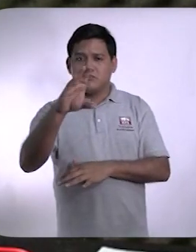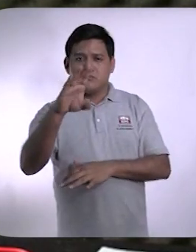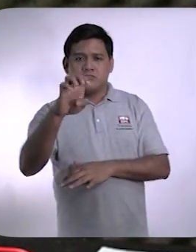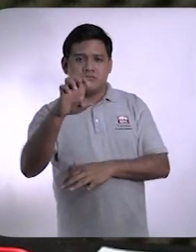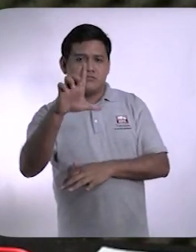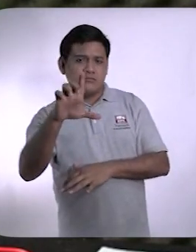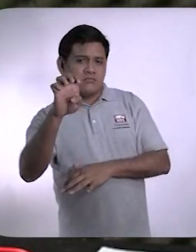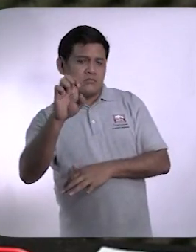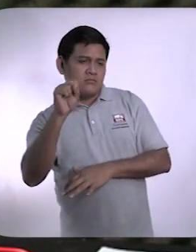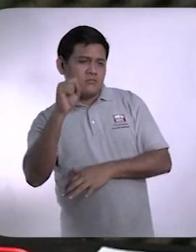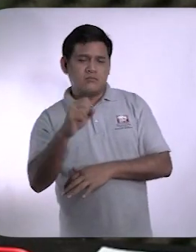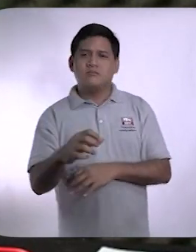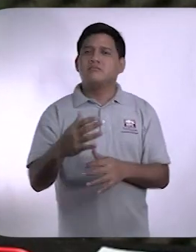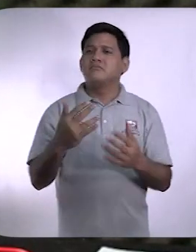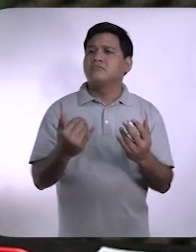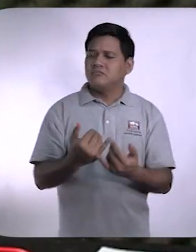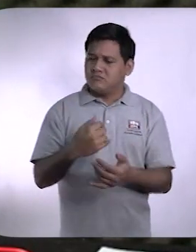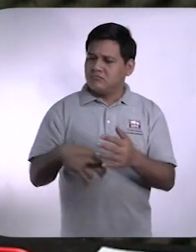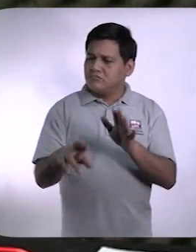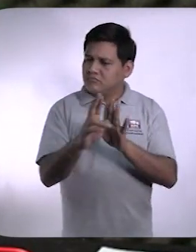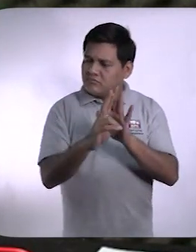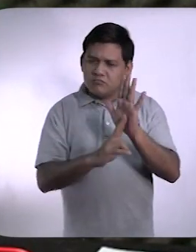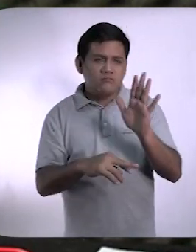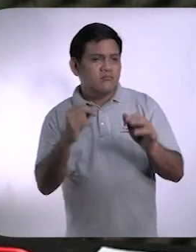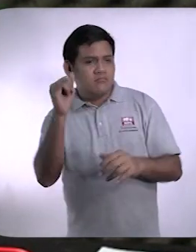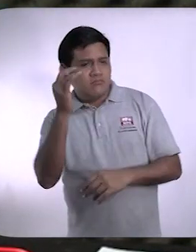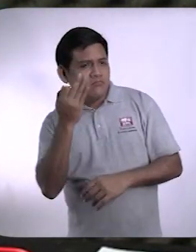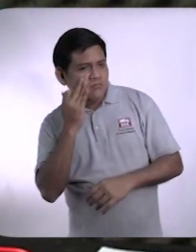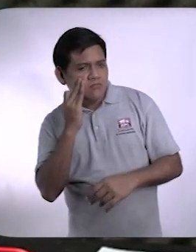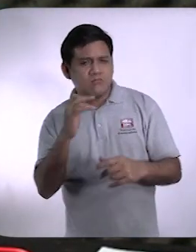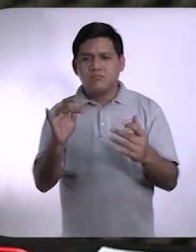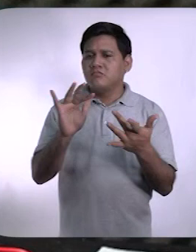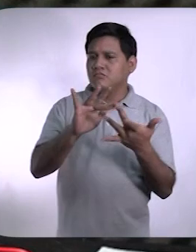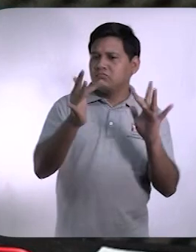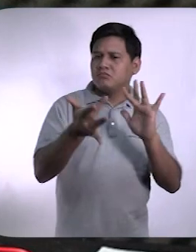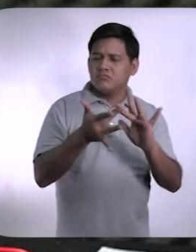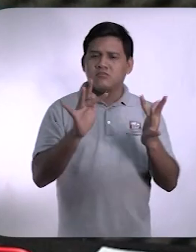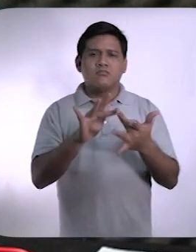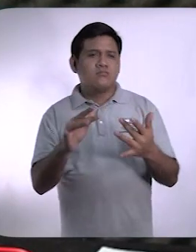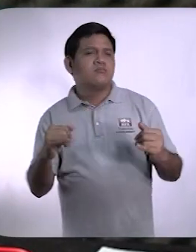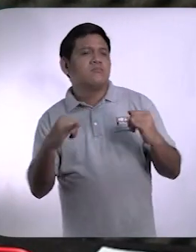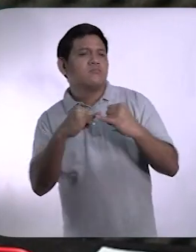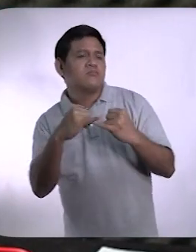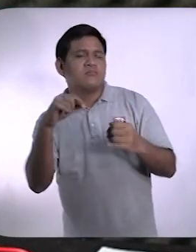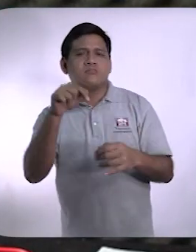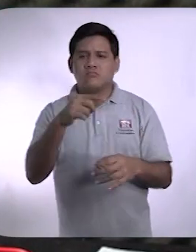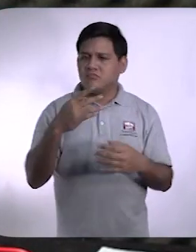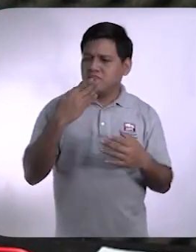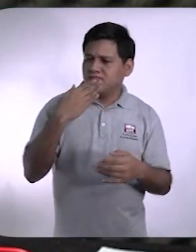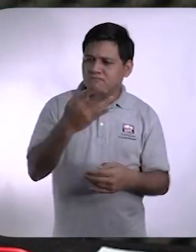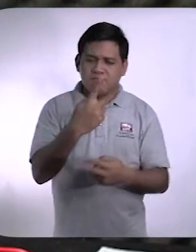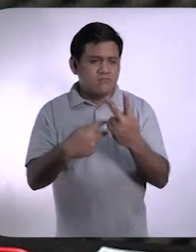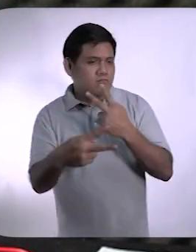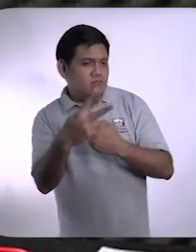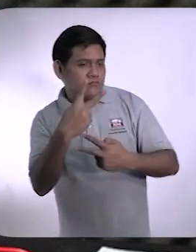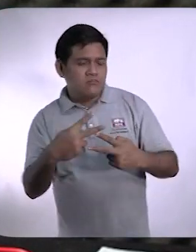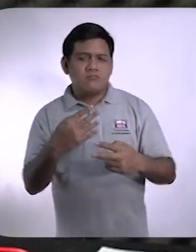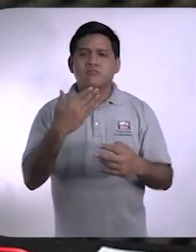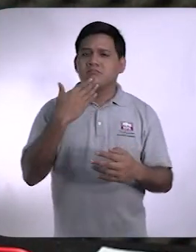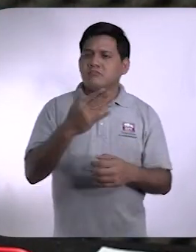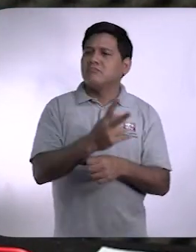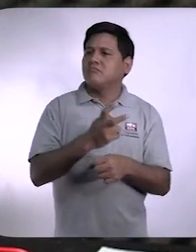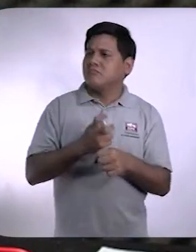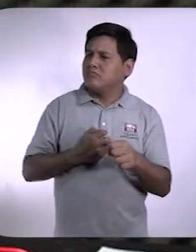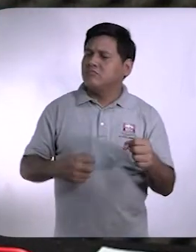en nuestras redes sociales, en nuestra página institucional. Yo invito a la ciudadanía que entren a